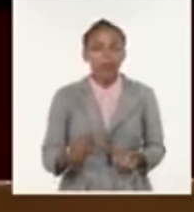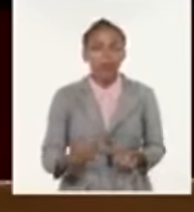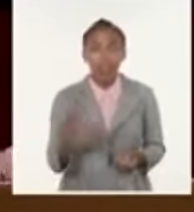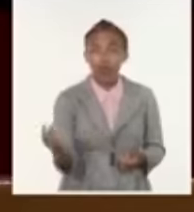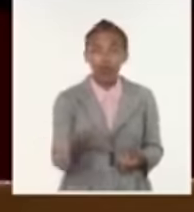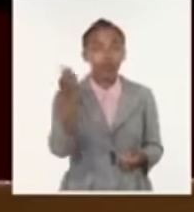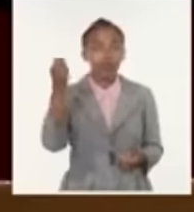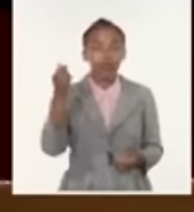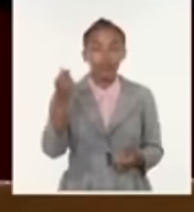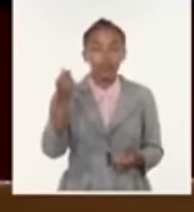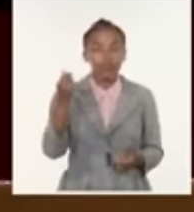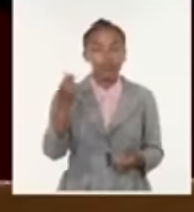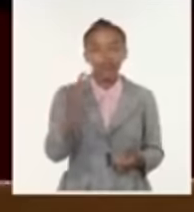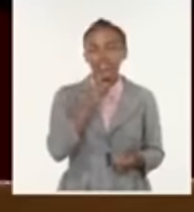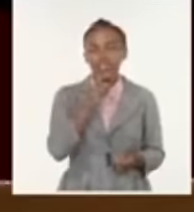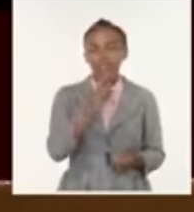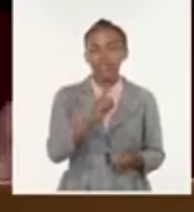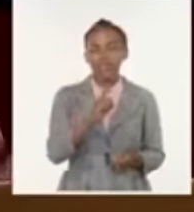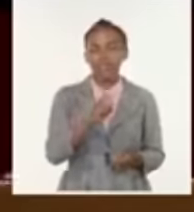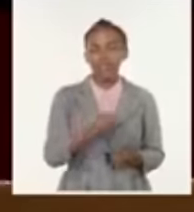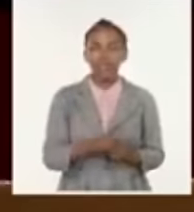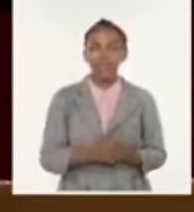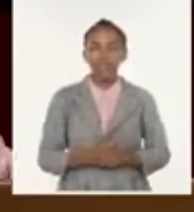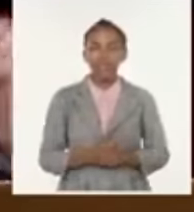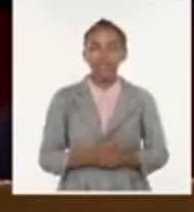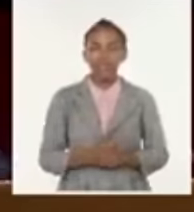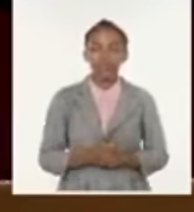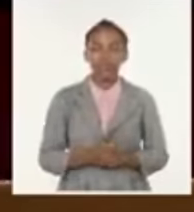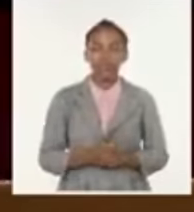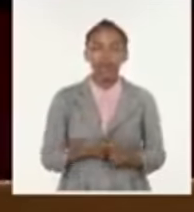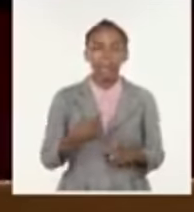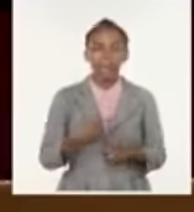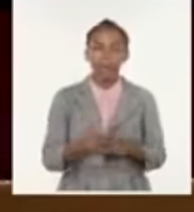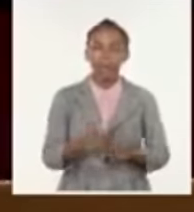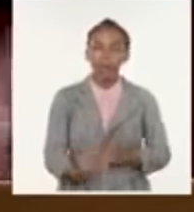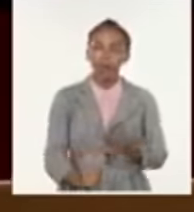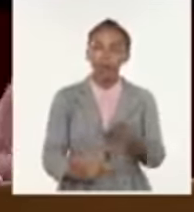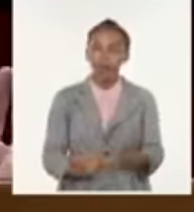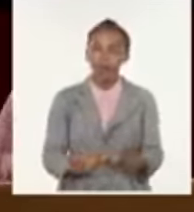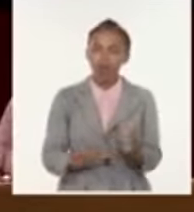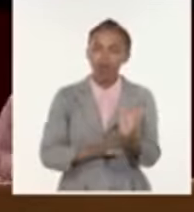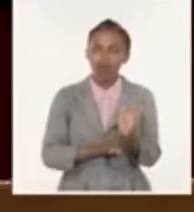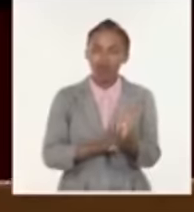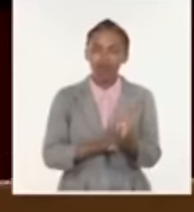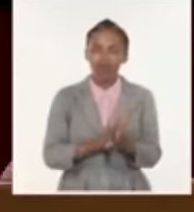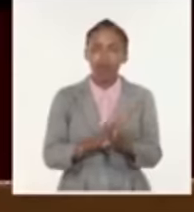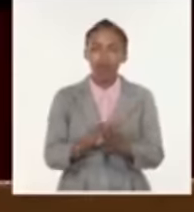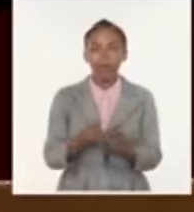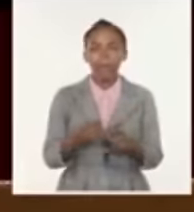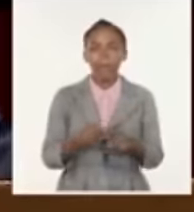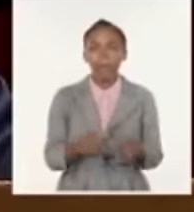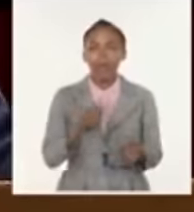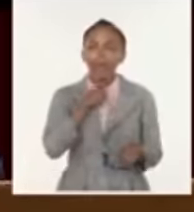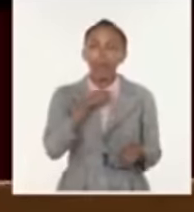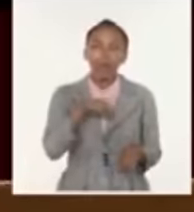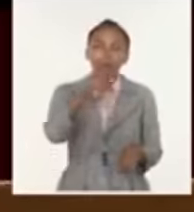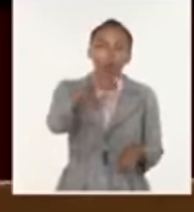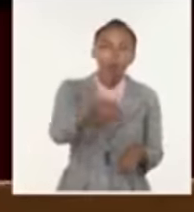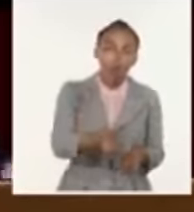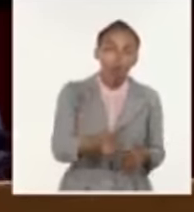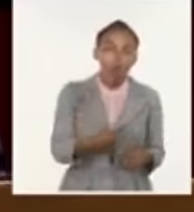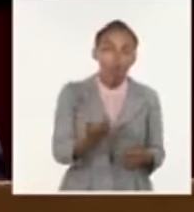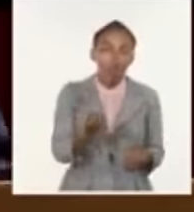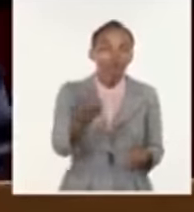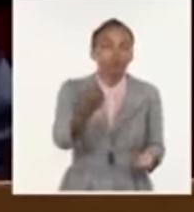será bajo el principio que siempre hemos dicho, cuando las condiciones estén claras y poco a poco. Pero no es justo que hoy todo el mundo reciba